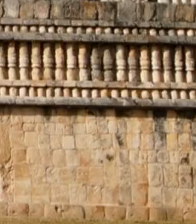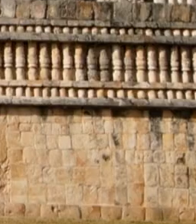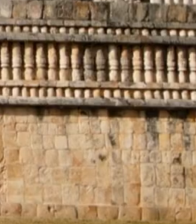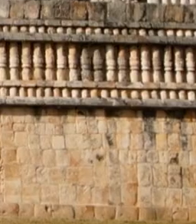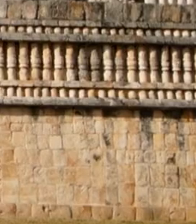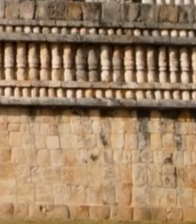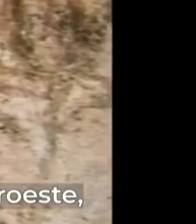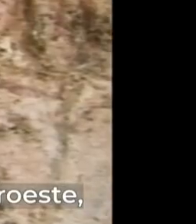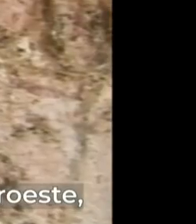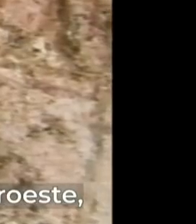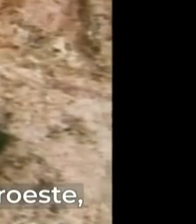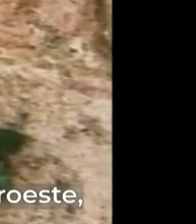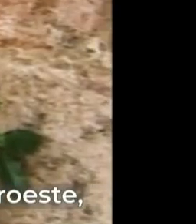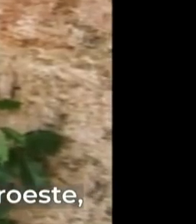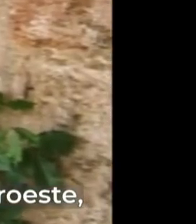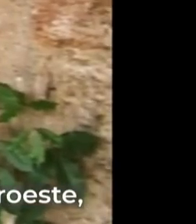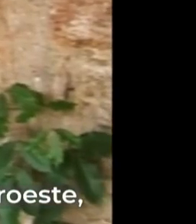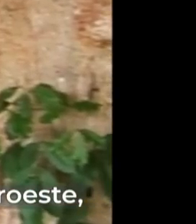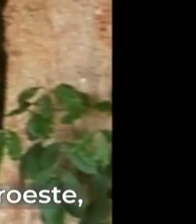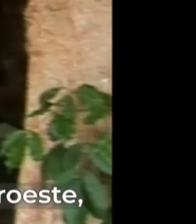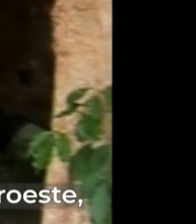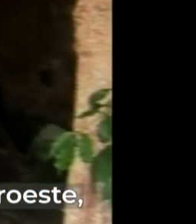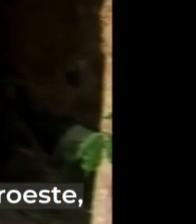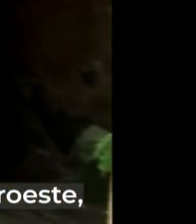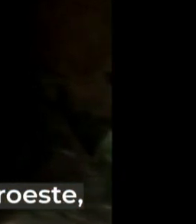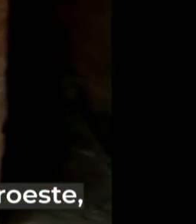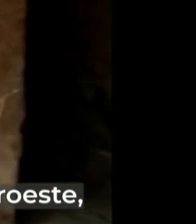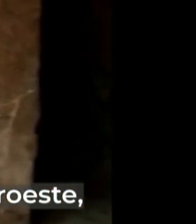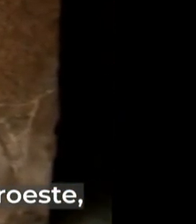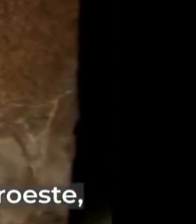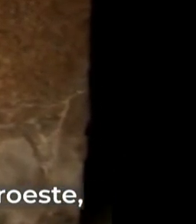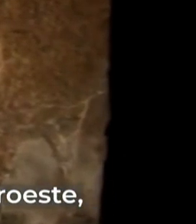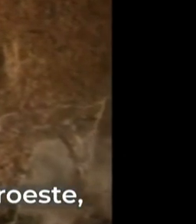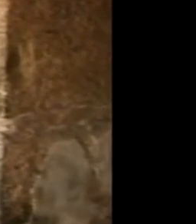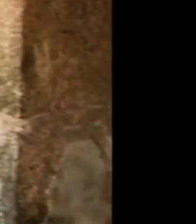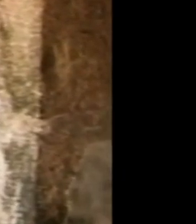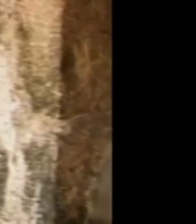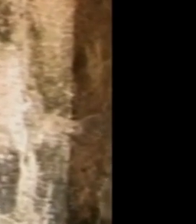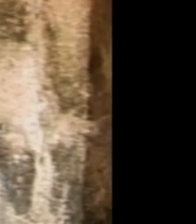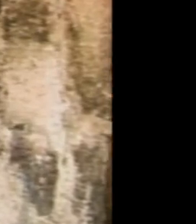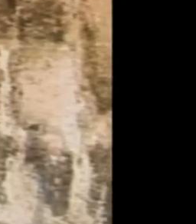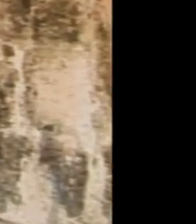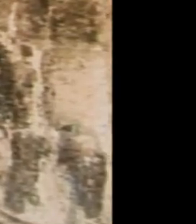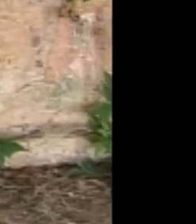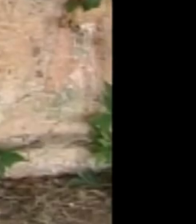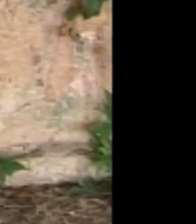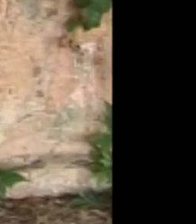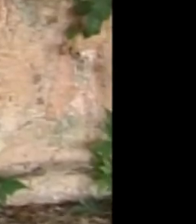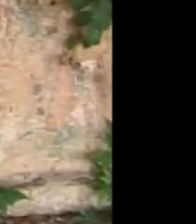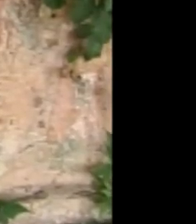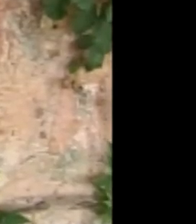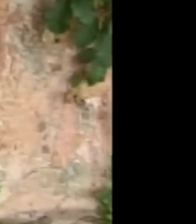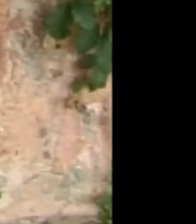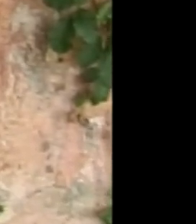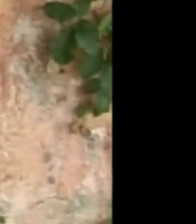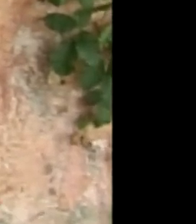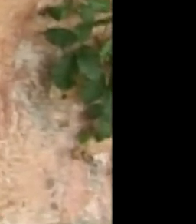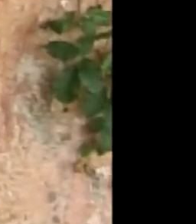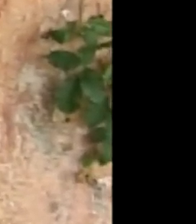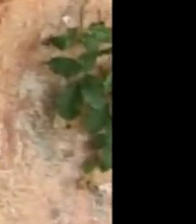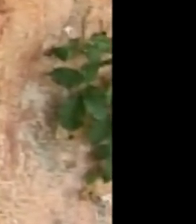Sin embargo, la aparición de una cocina en la esquina noroeste nos señala que también sirvió como morada para